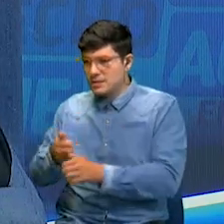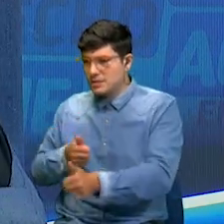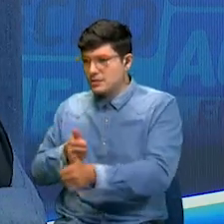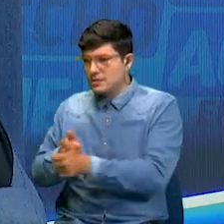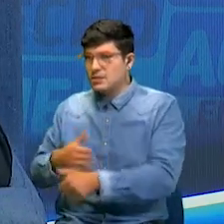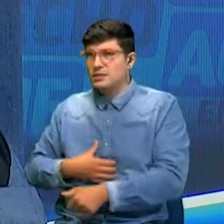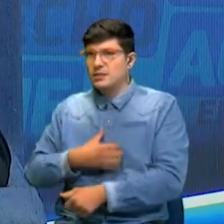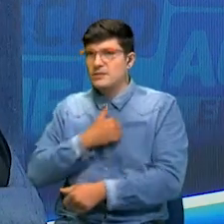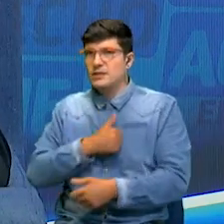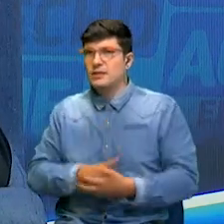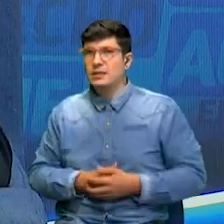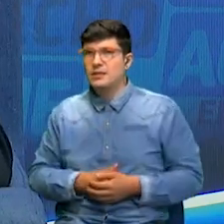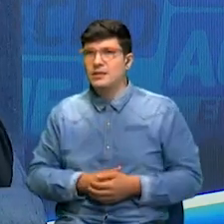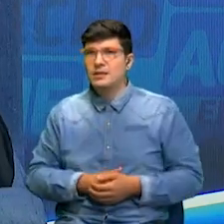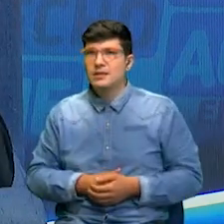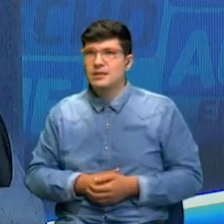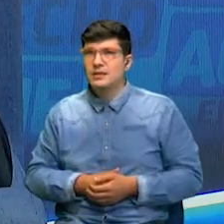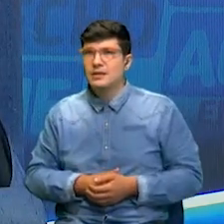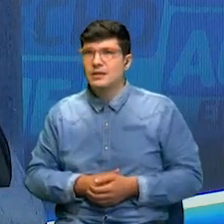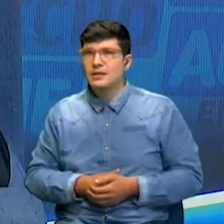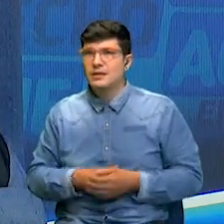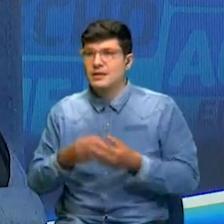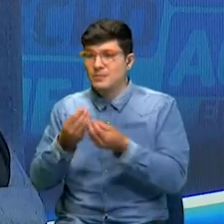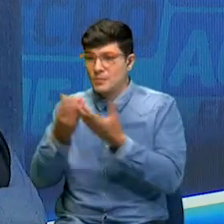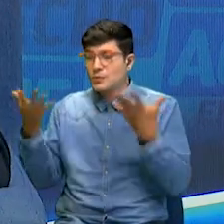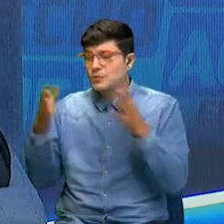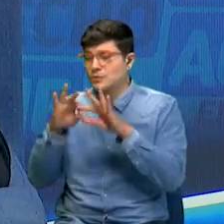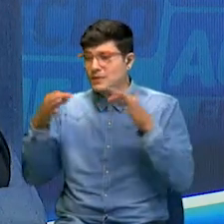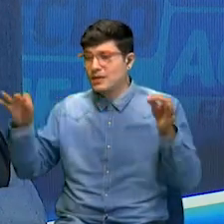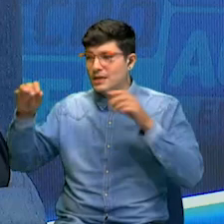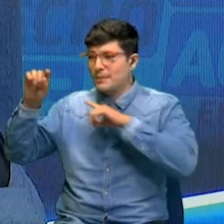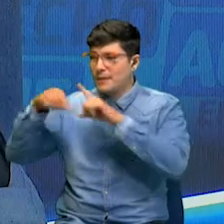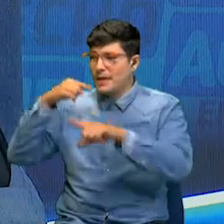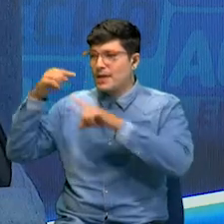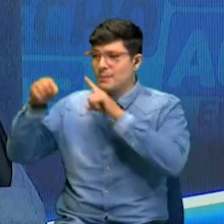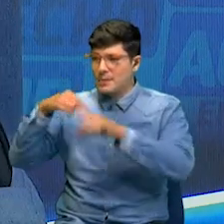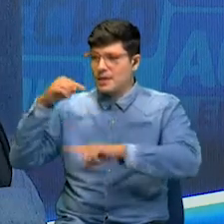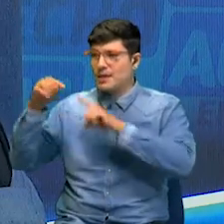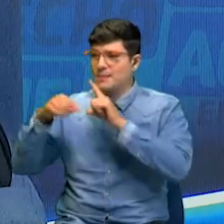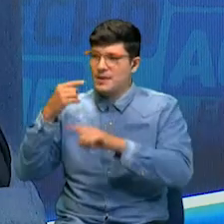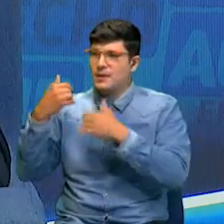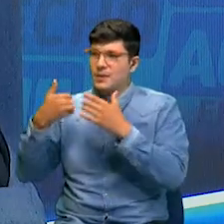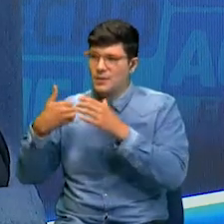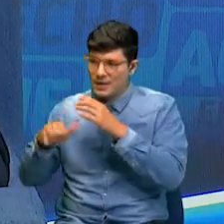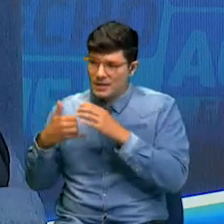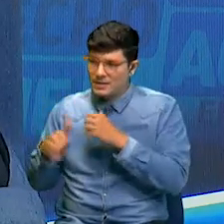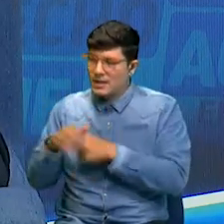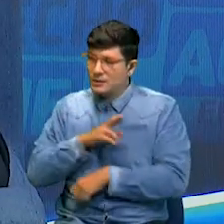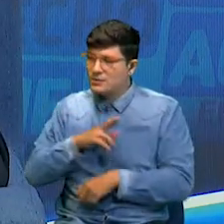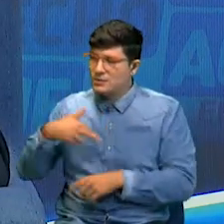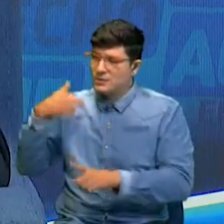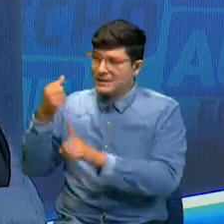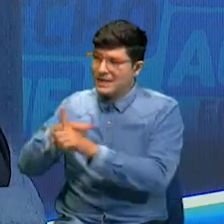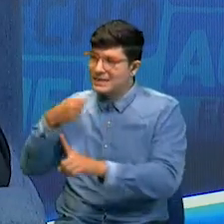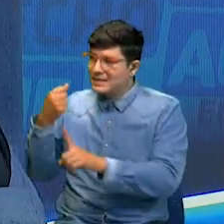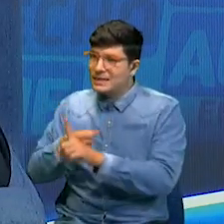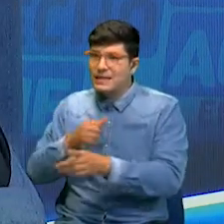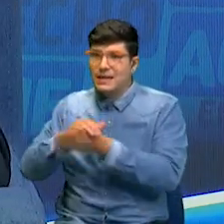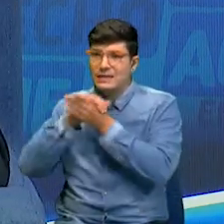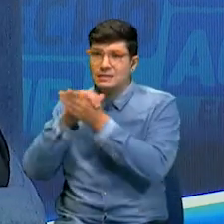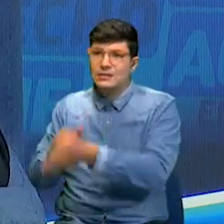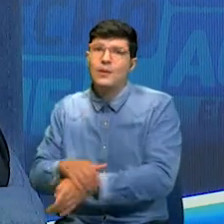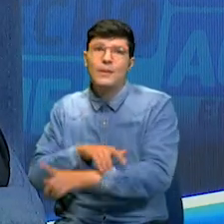civil. Doña Miriam, infortunadamente son muchos los mensajes que nos llegan a través de WhatsApp y en la medida de lo posible tratamos de gestionarlos,